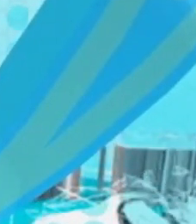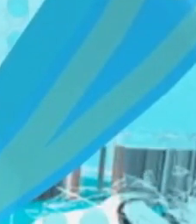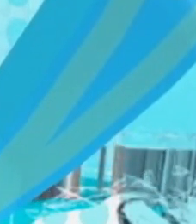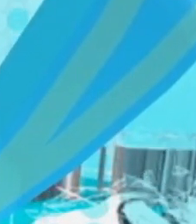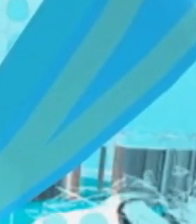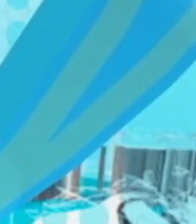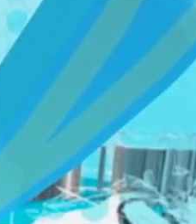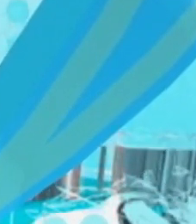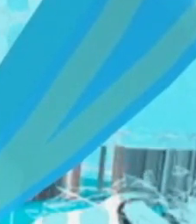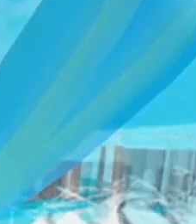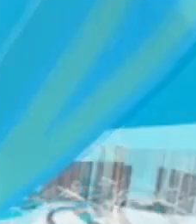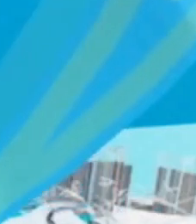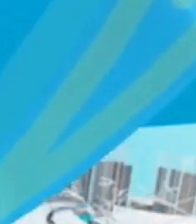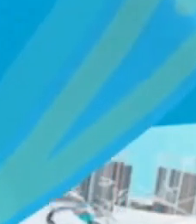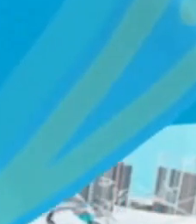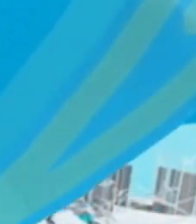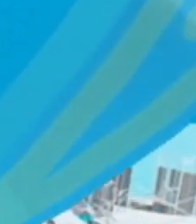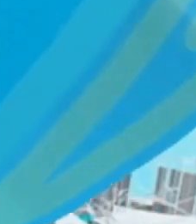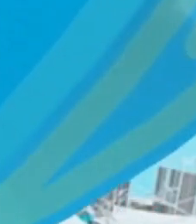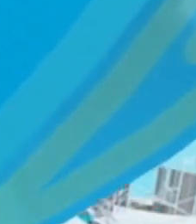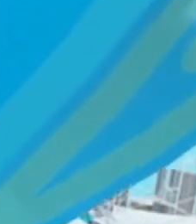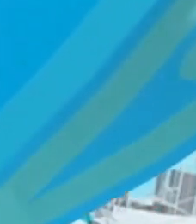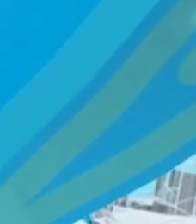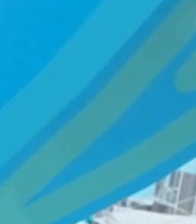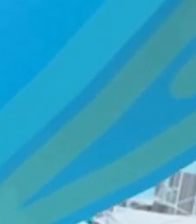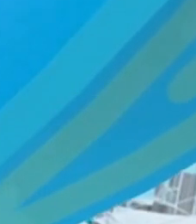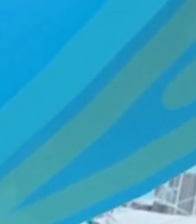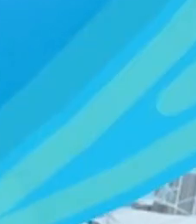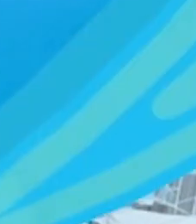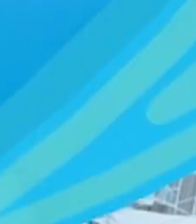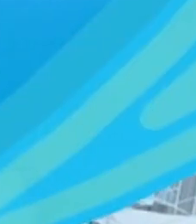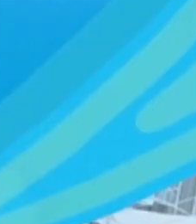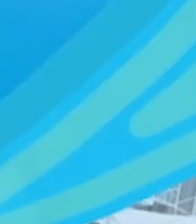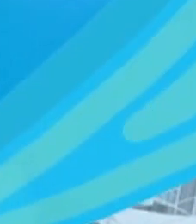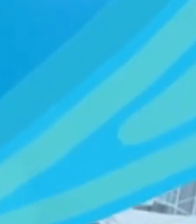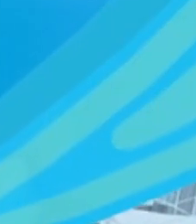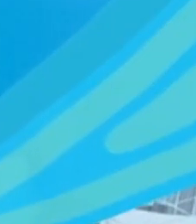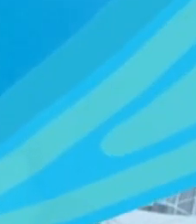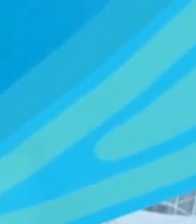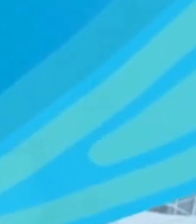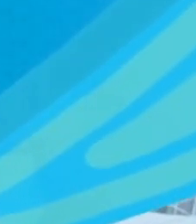Banco Popular presentó El Tipo de Cambio.